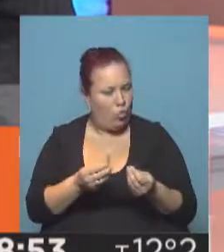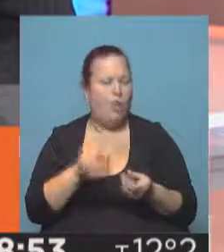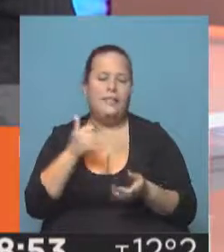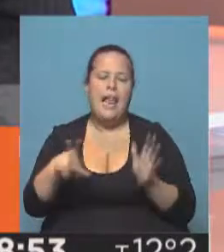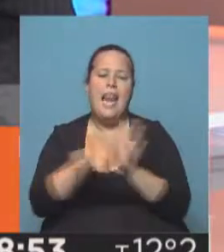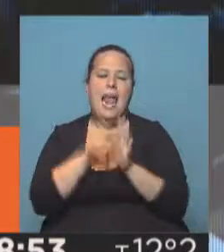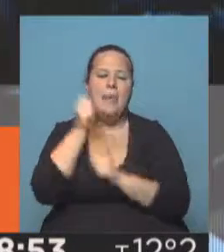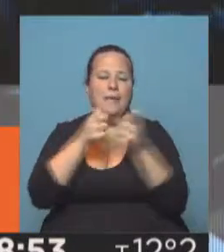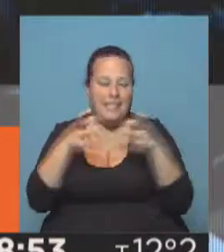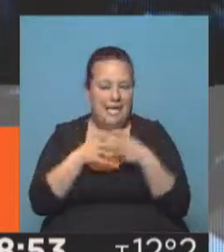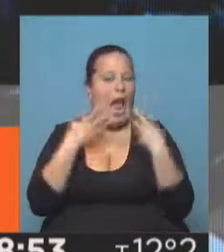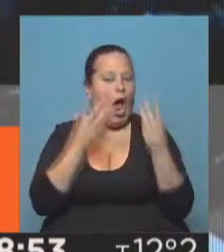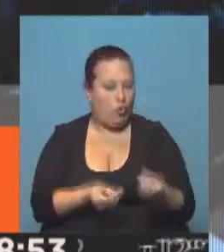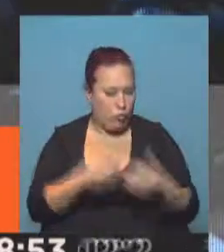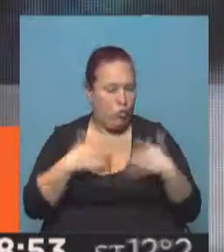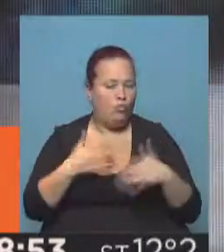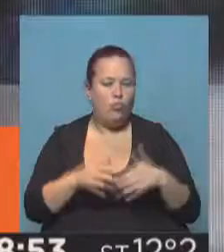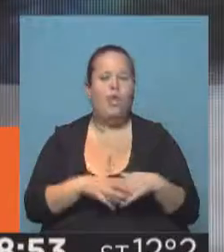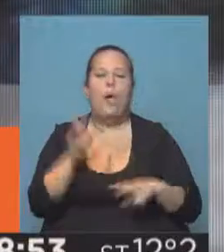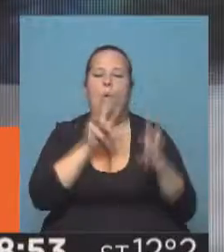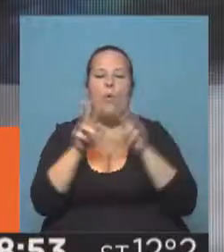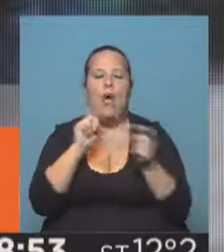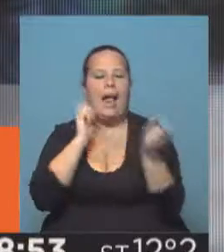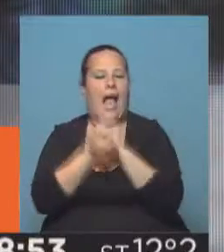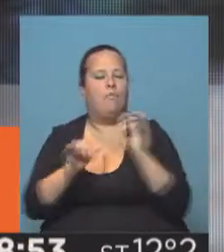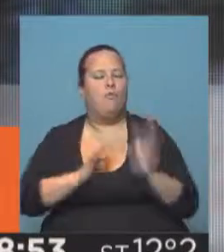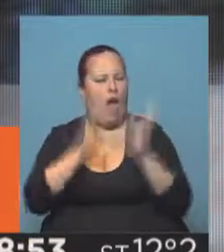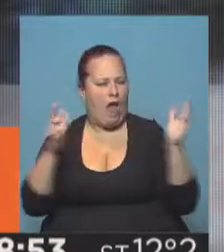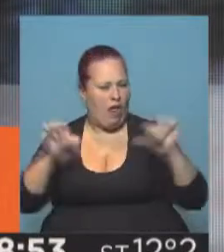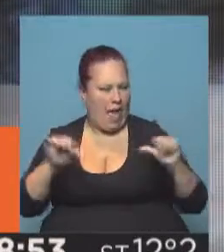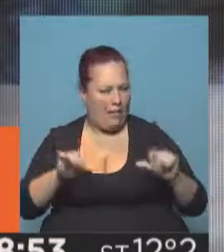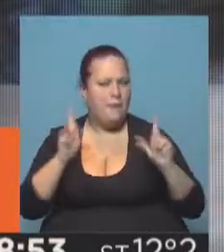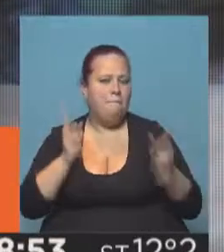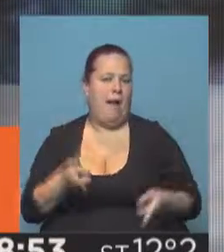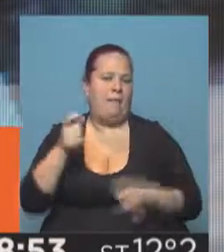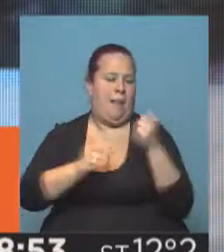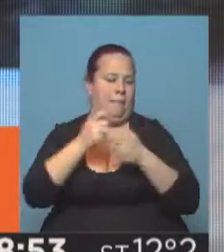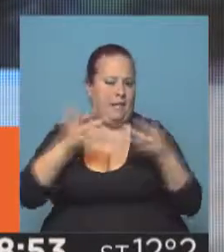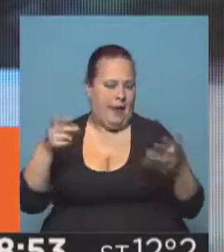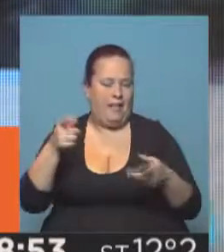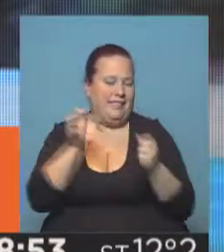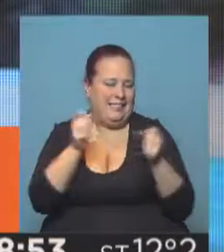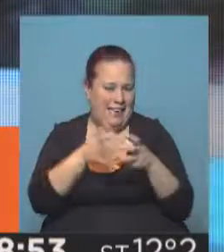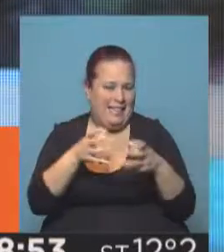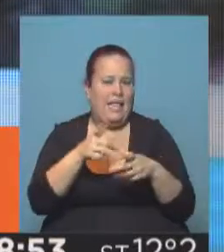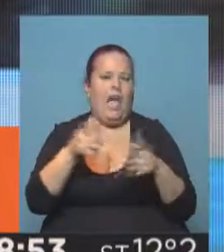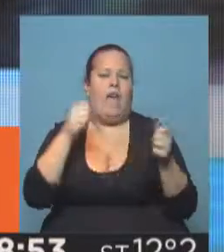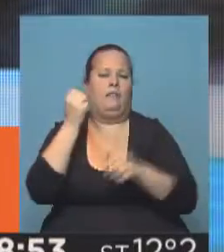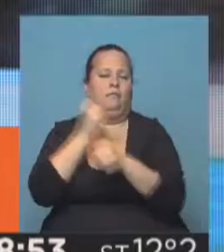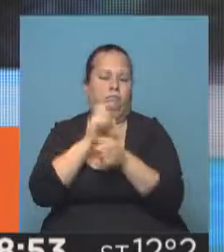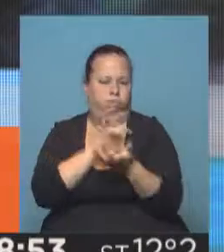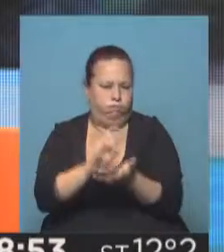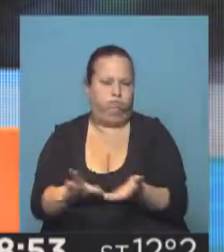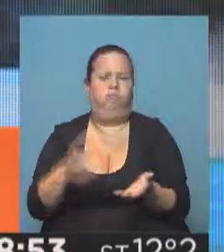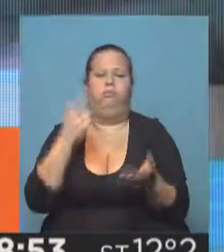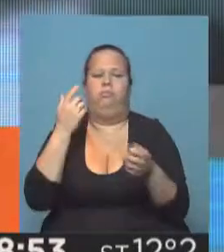ley PYME ayudó a tratar de capear un año que fue muy negativo, y sobre todo para las pymes, ¿no? Caída del empleo, de las